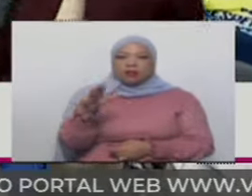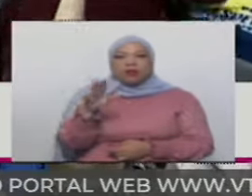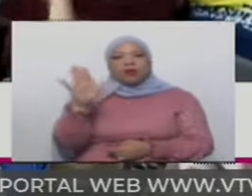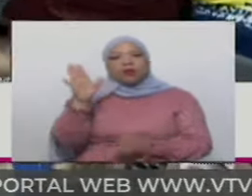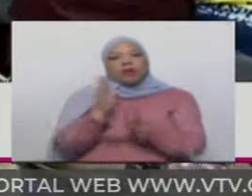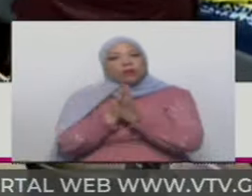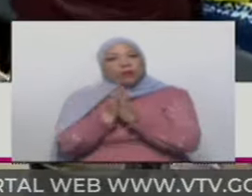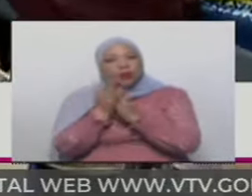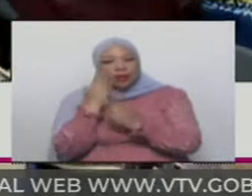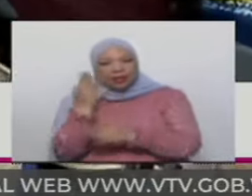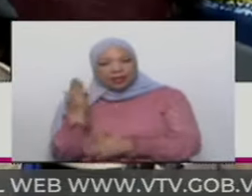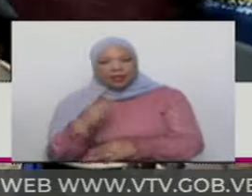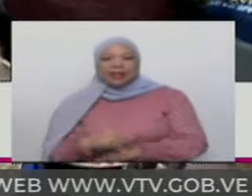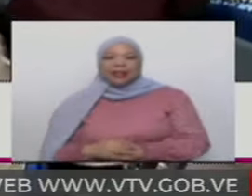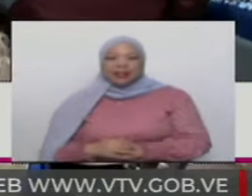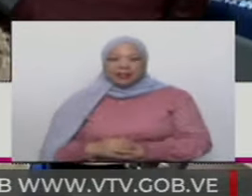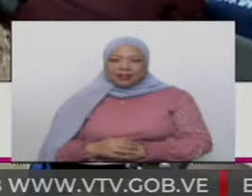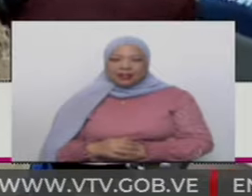menos, Antonio Trujillo,